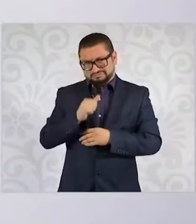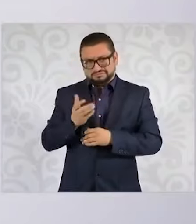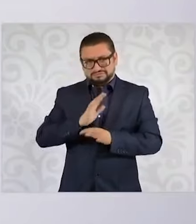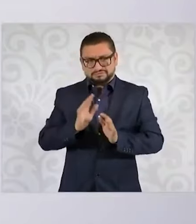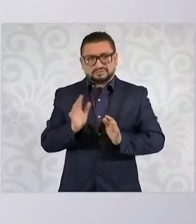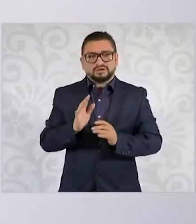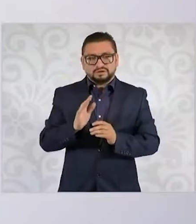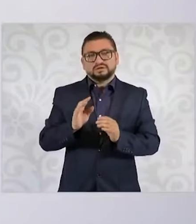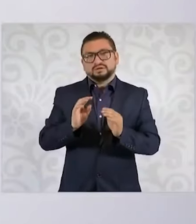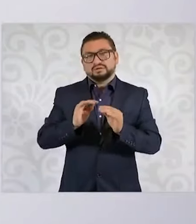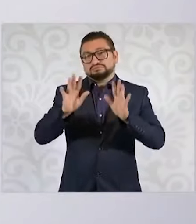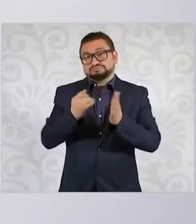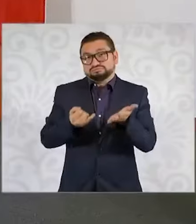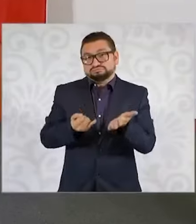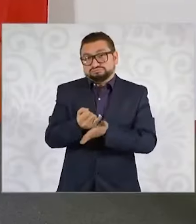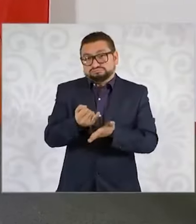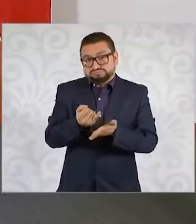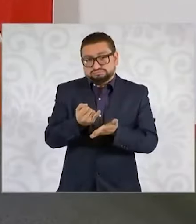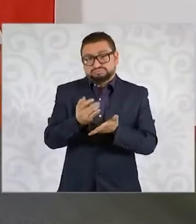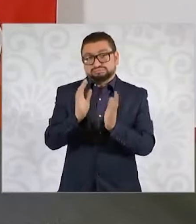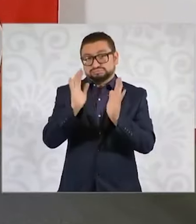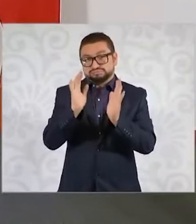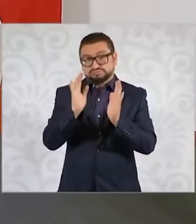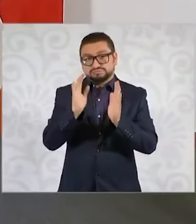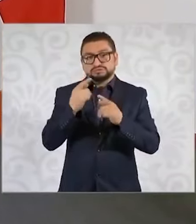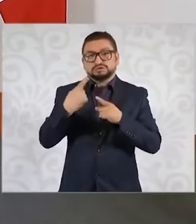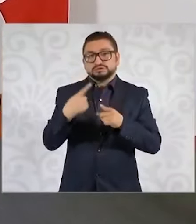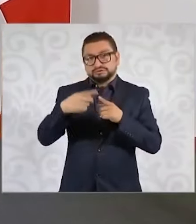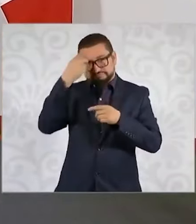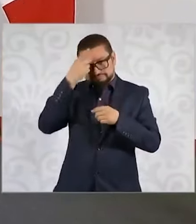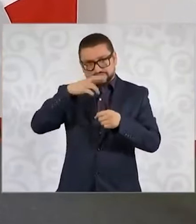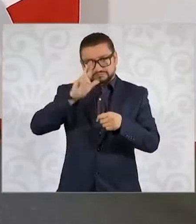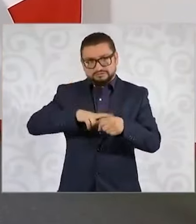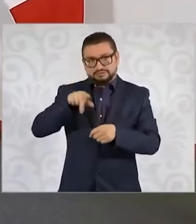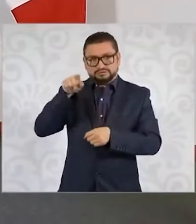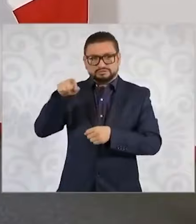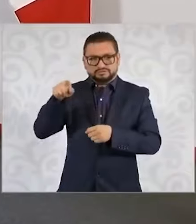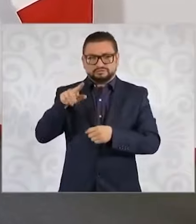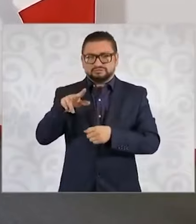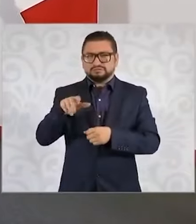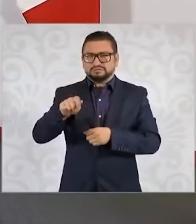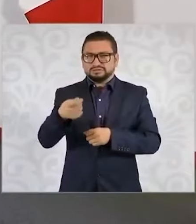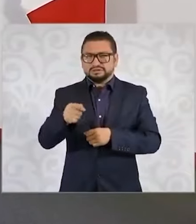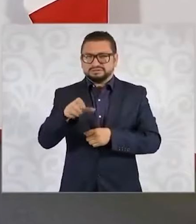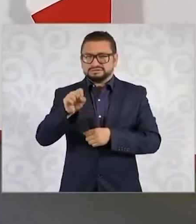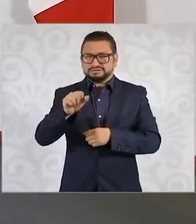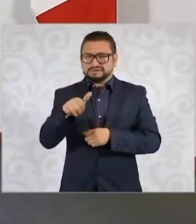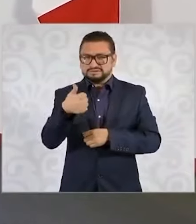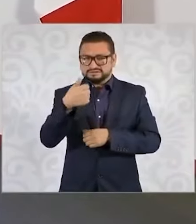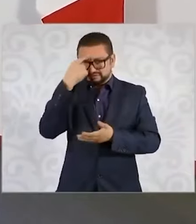evidentemente pues es una decisión del del director de creo que es Canal 66 no